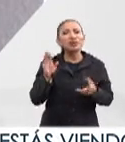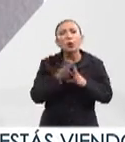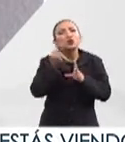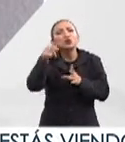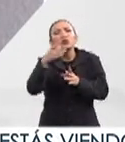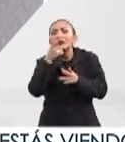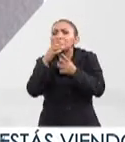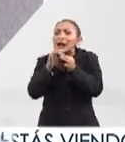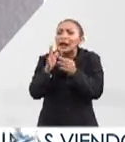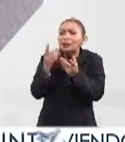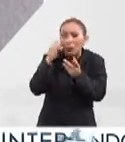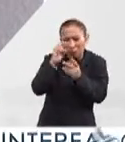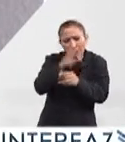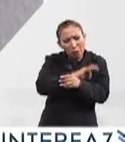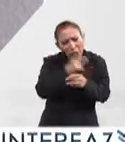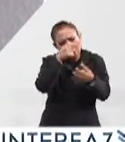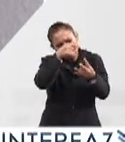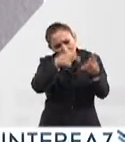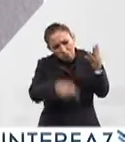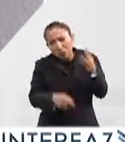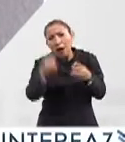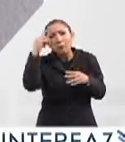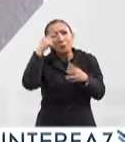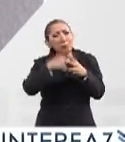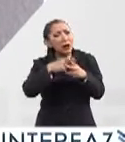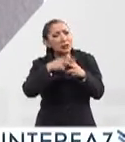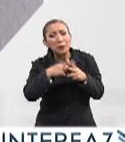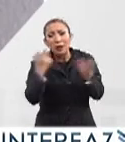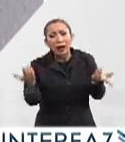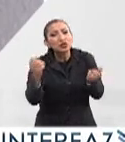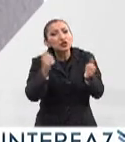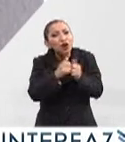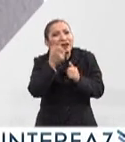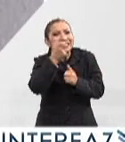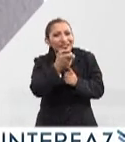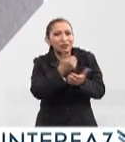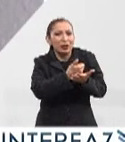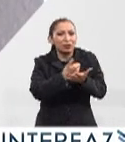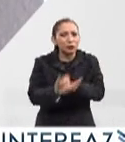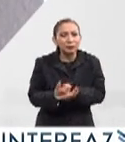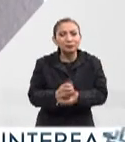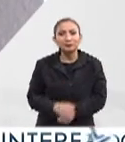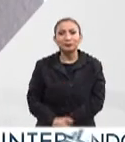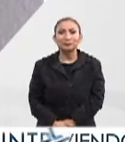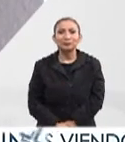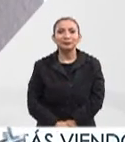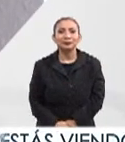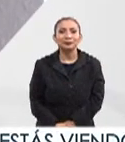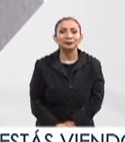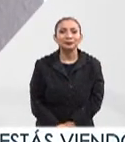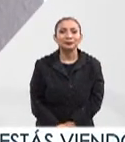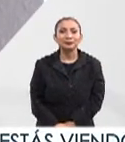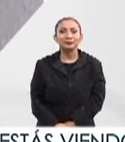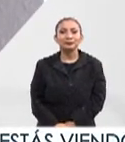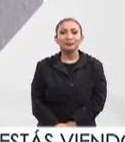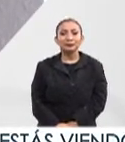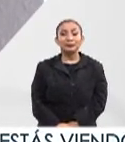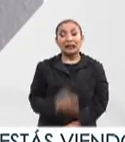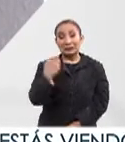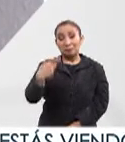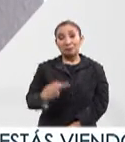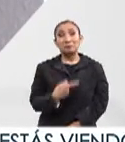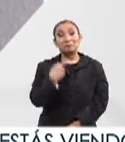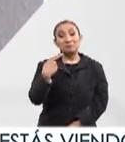le explicas las grandes posibilidades que surgen a través de estas ciencias? Esa es